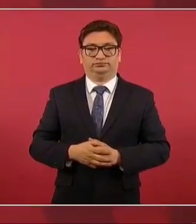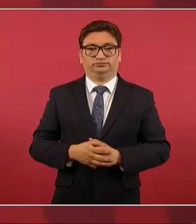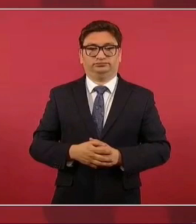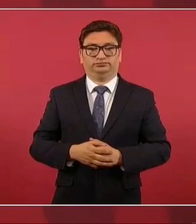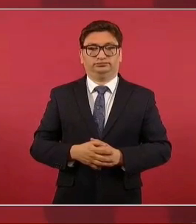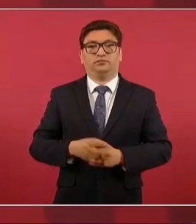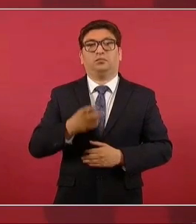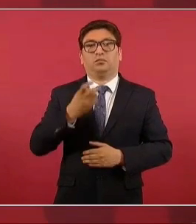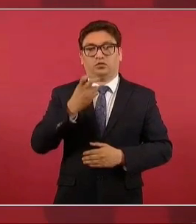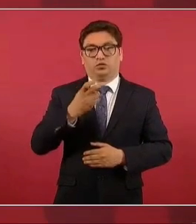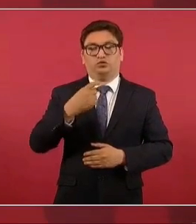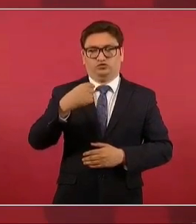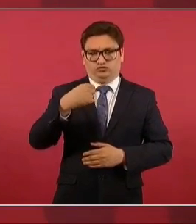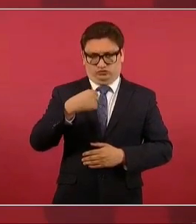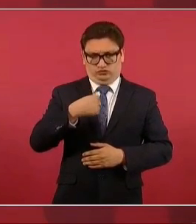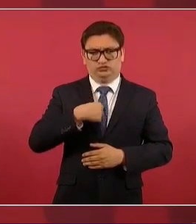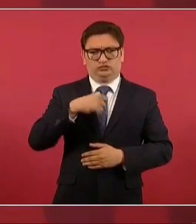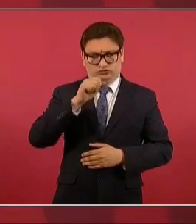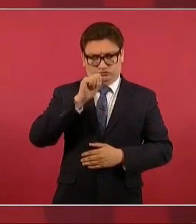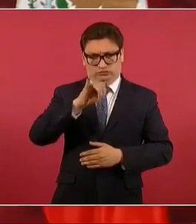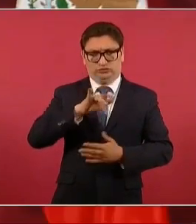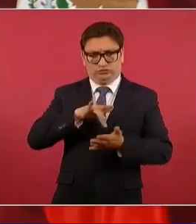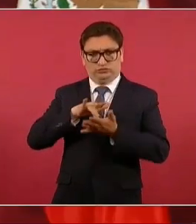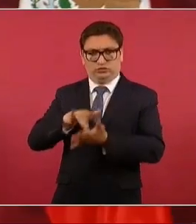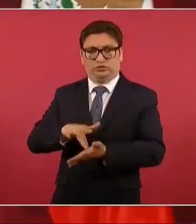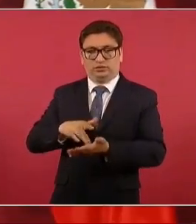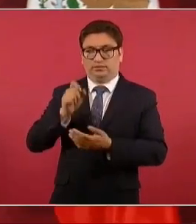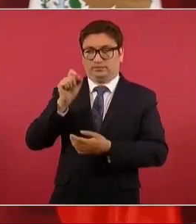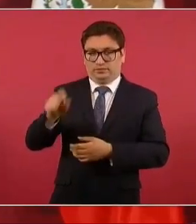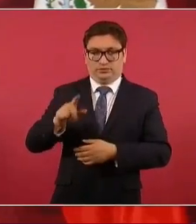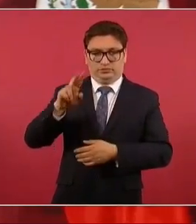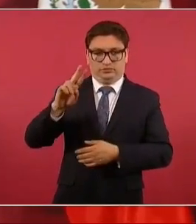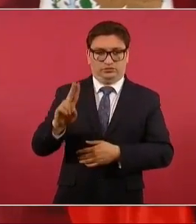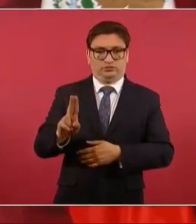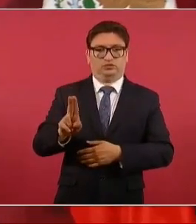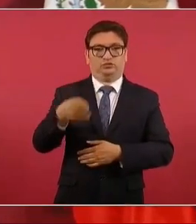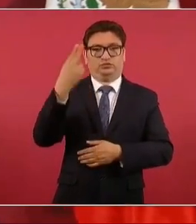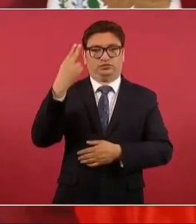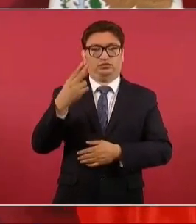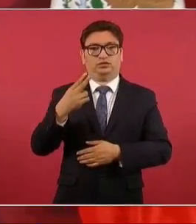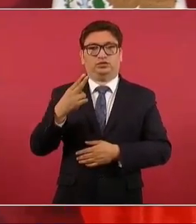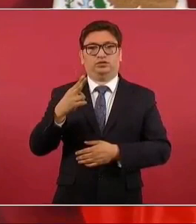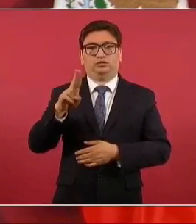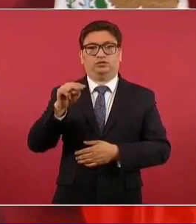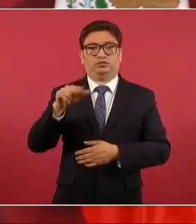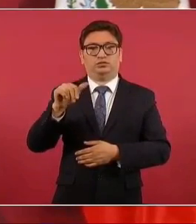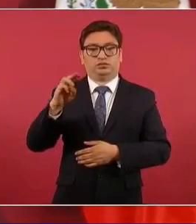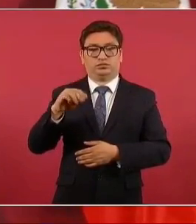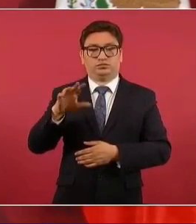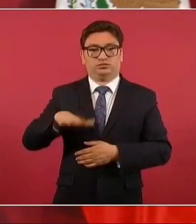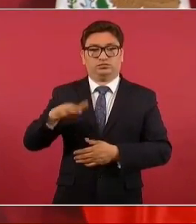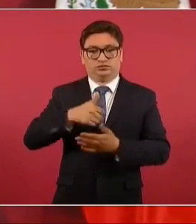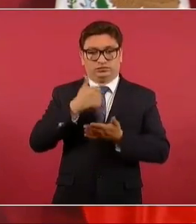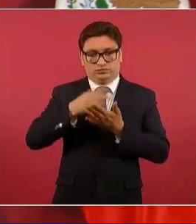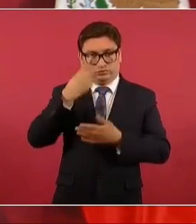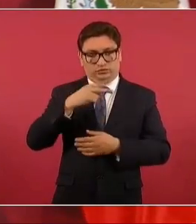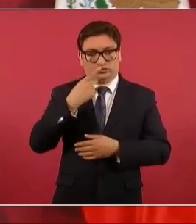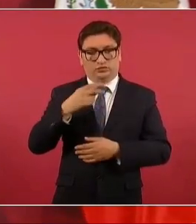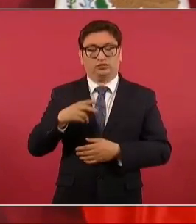yo estoy a favor del lema de la Universidad Autónoma de la Ciudad de México: nada